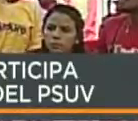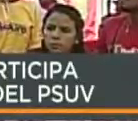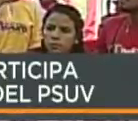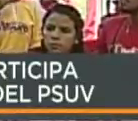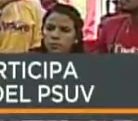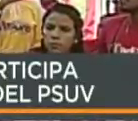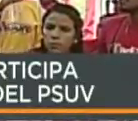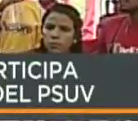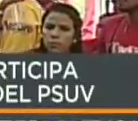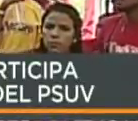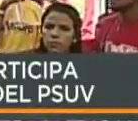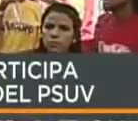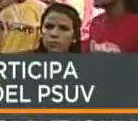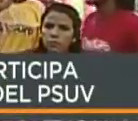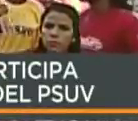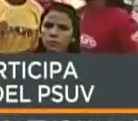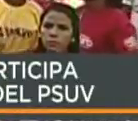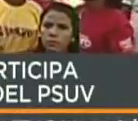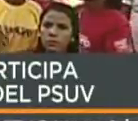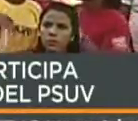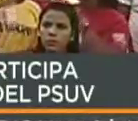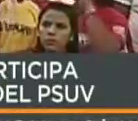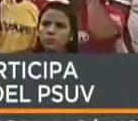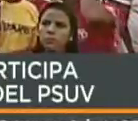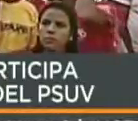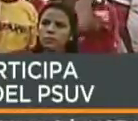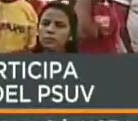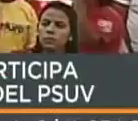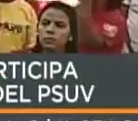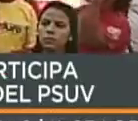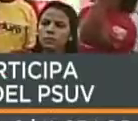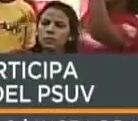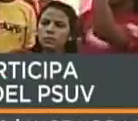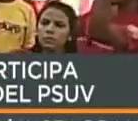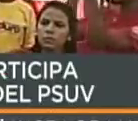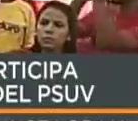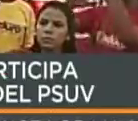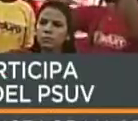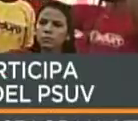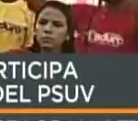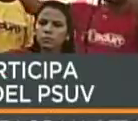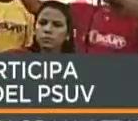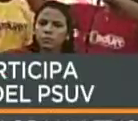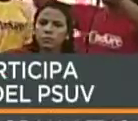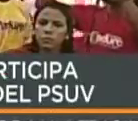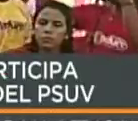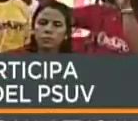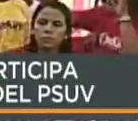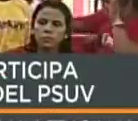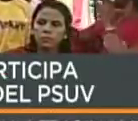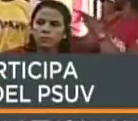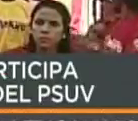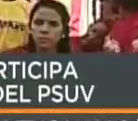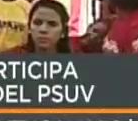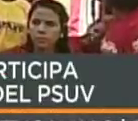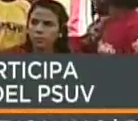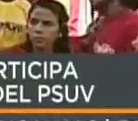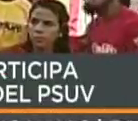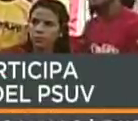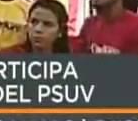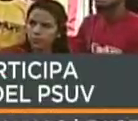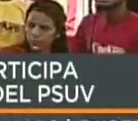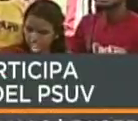mayo, ha destacado el jefe de Estado venezolano. El chavismo se ha convertido en una poderosa fuerza política, social,